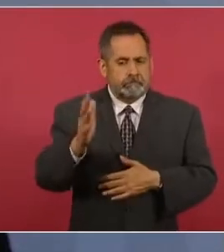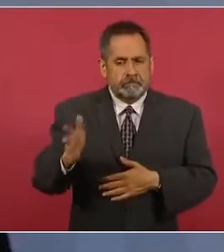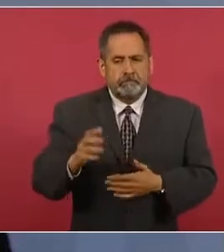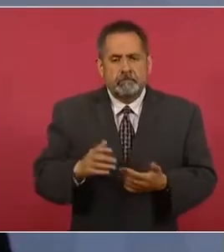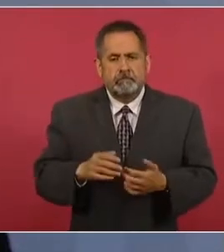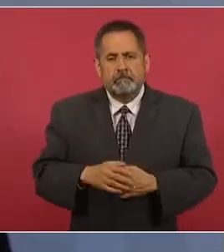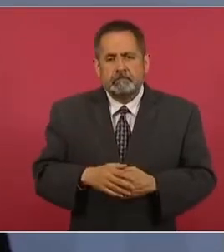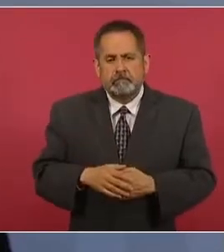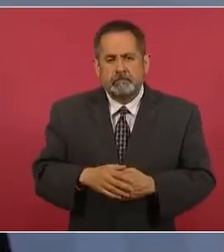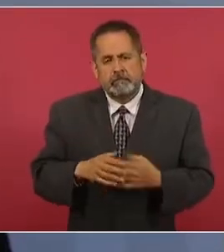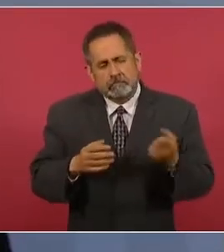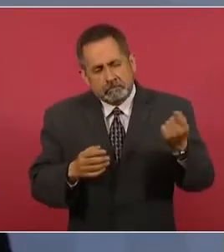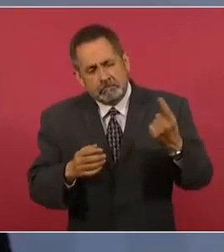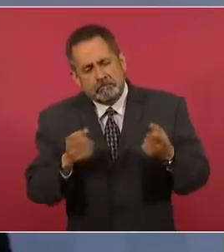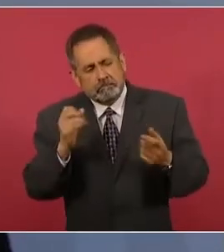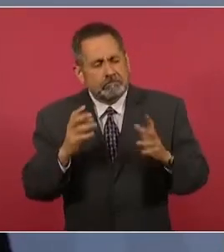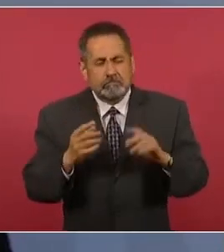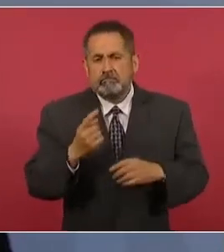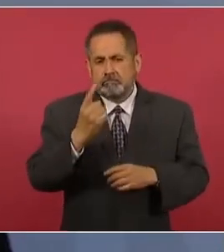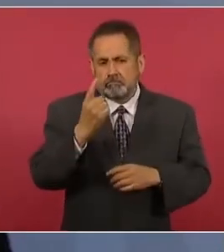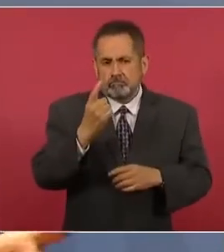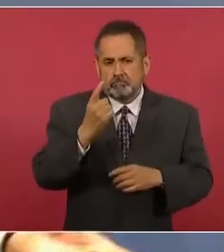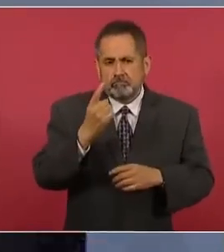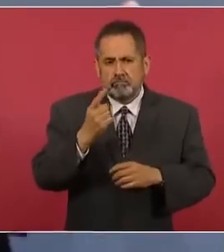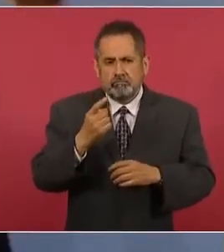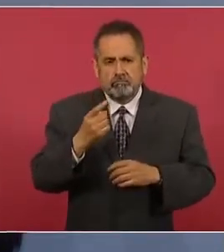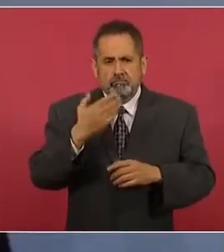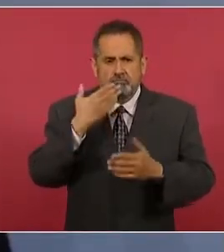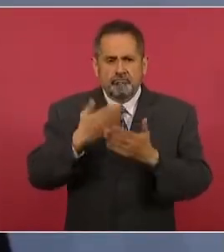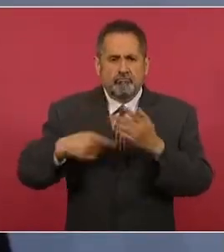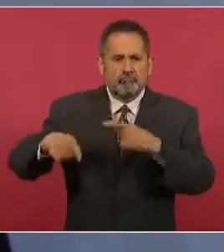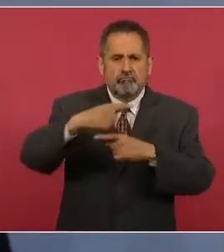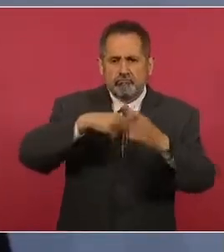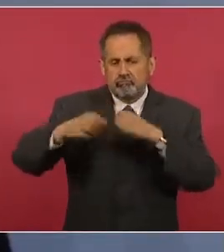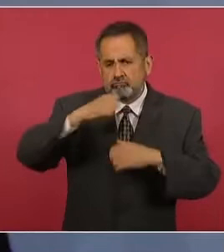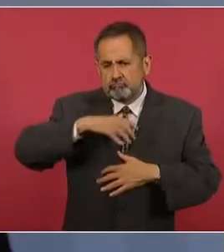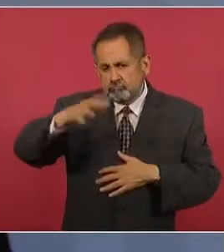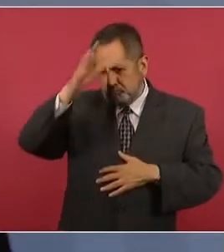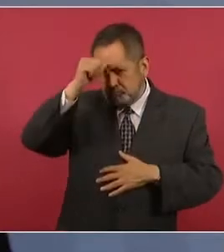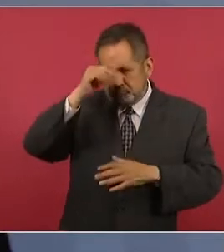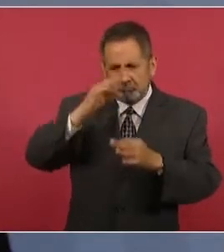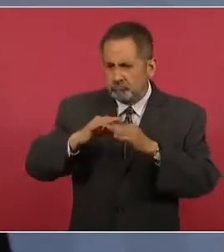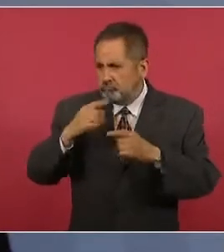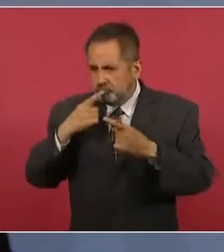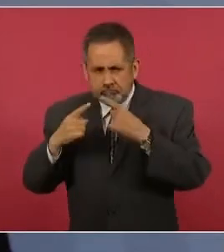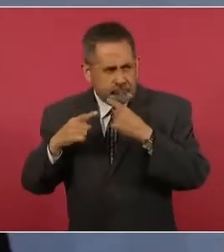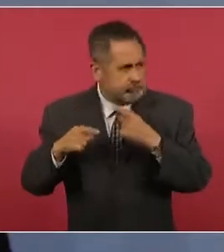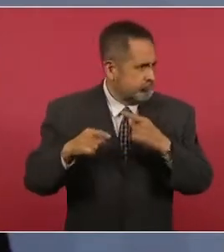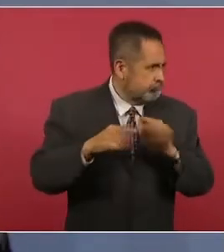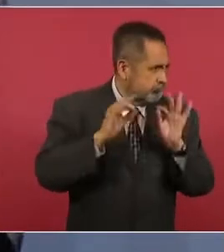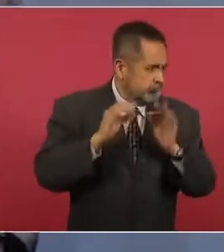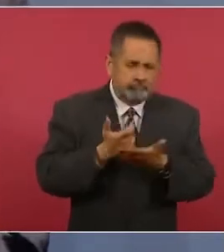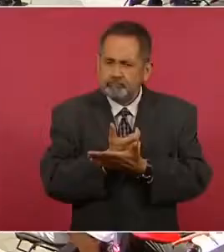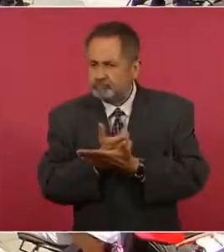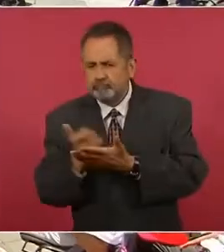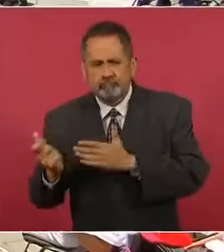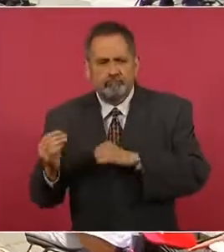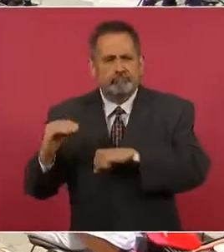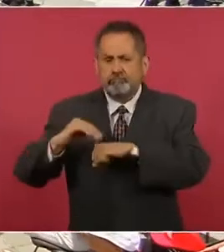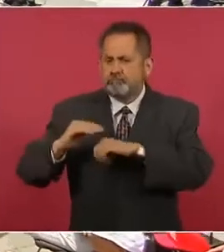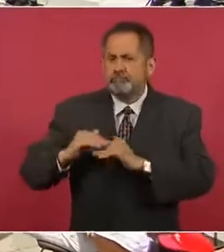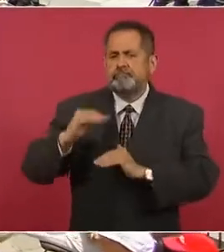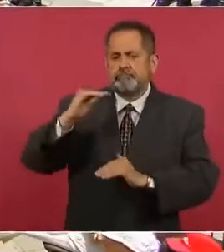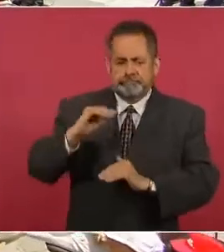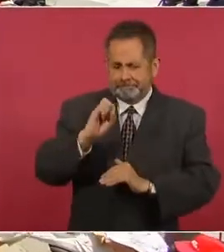excepción de un año, ha sido por consenso también el incremento al salario